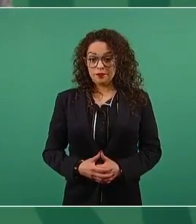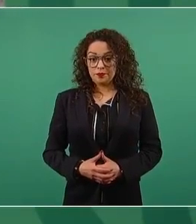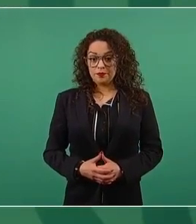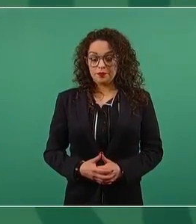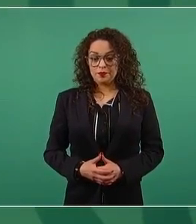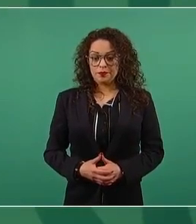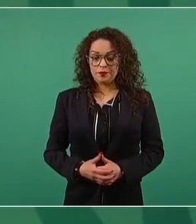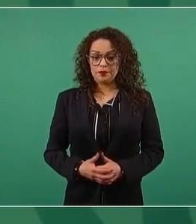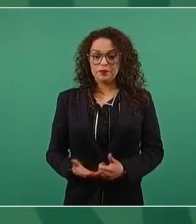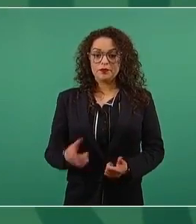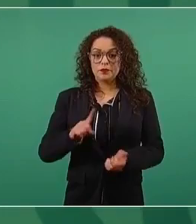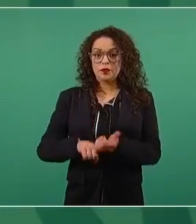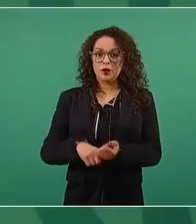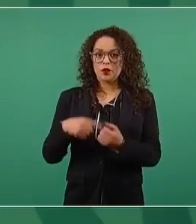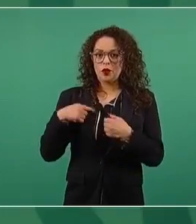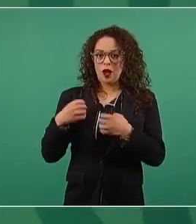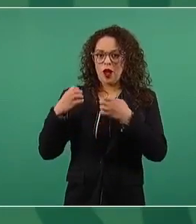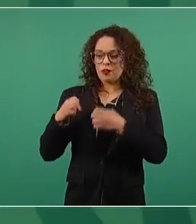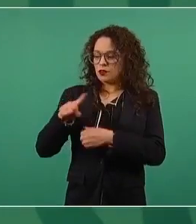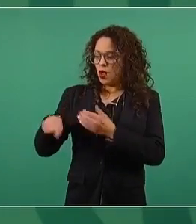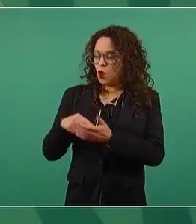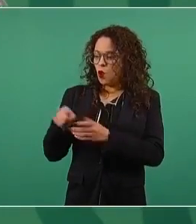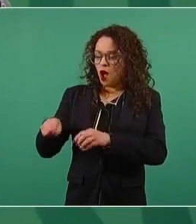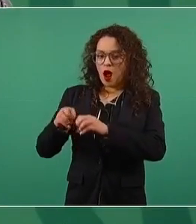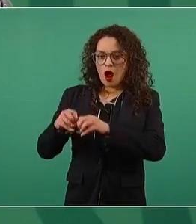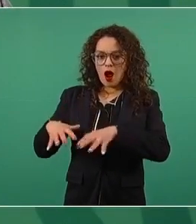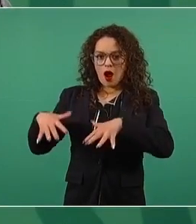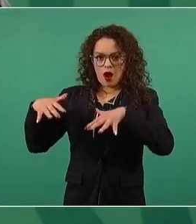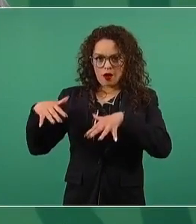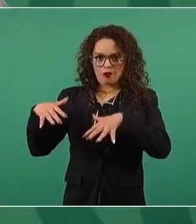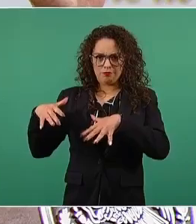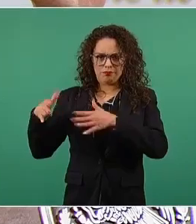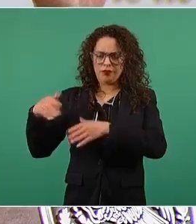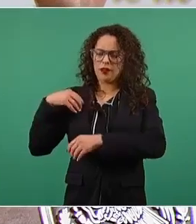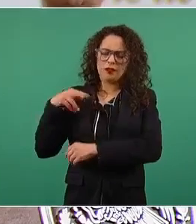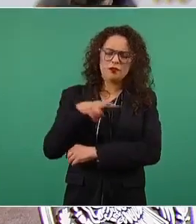llevamos a cabo la ceremonia y volteo a ver